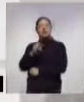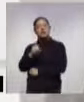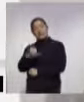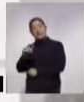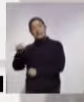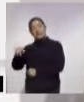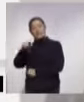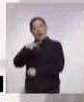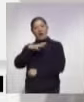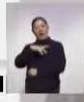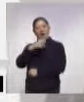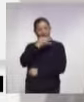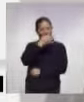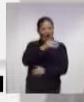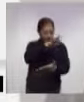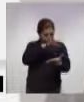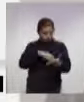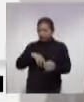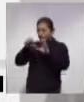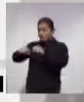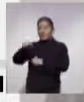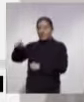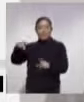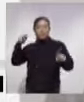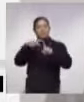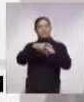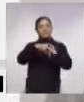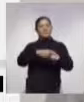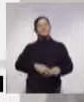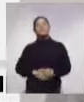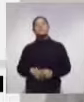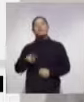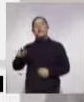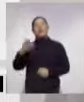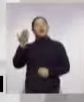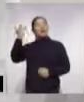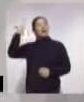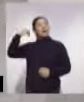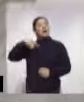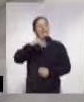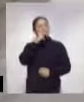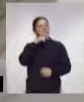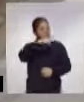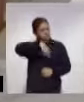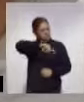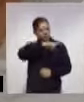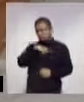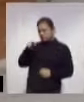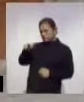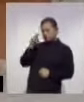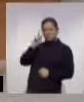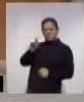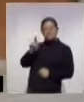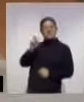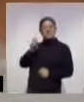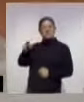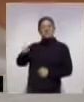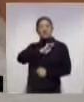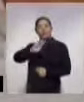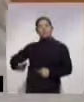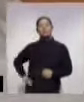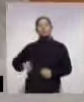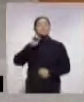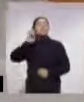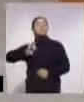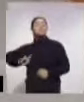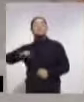orden de aprehensión vigente en el Estado de México por el delito de homicidio calificado. Los hechos ocurrieron cuando los oficiales de la Policía de Investigación aseguraron al imputado en el municipio de Zacatelco,